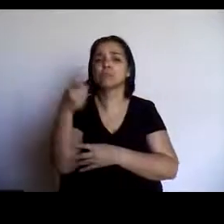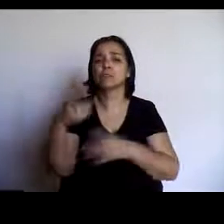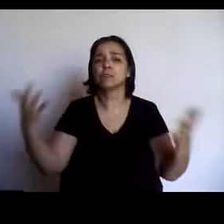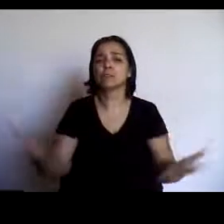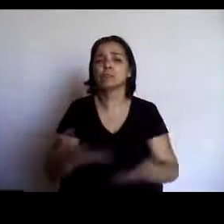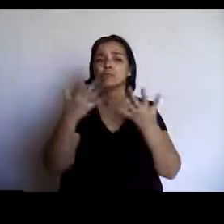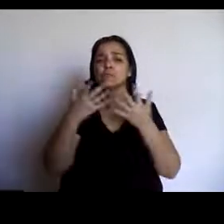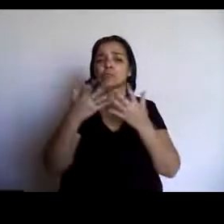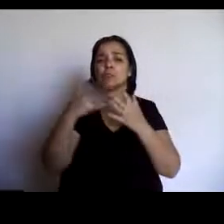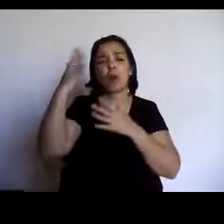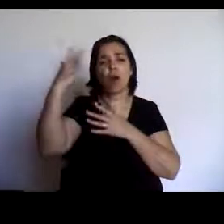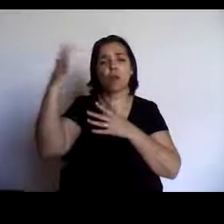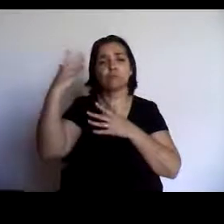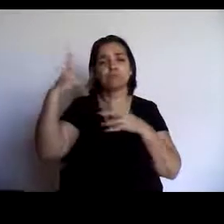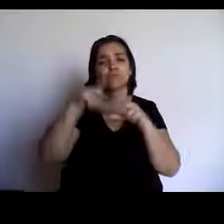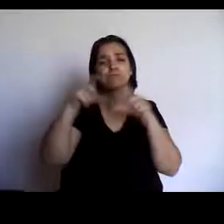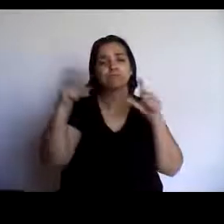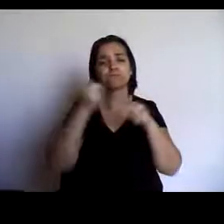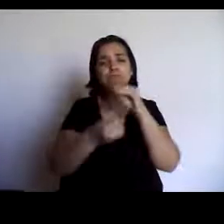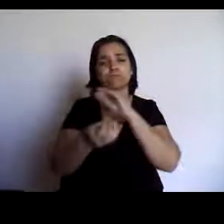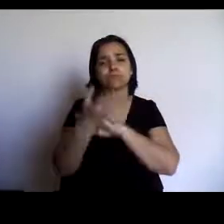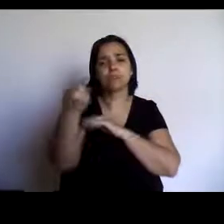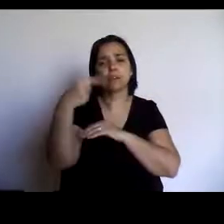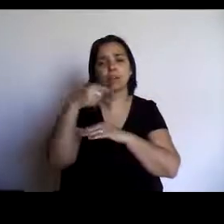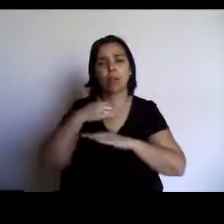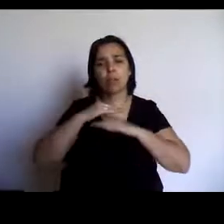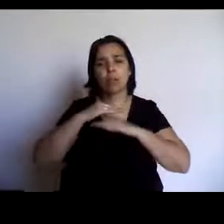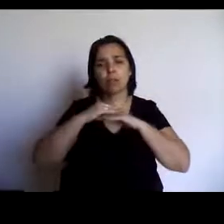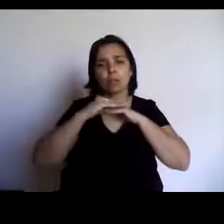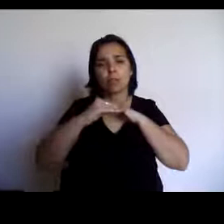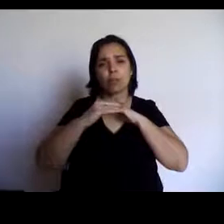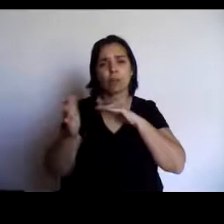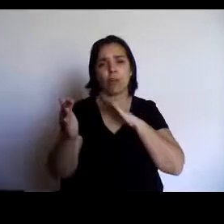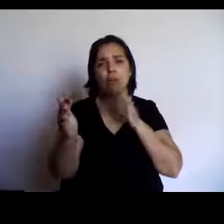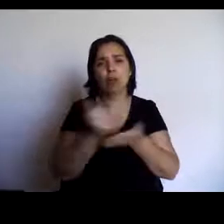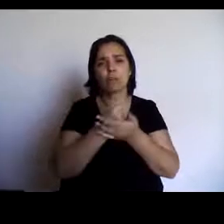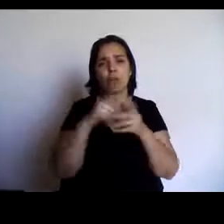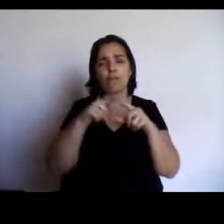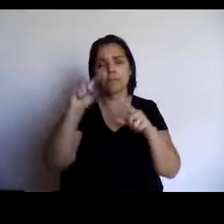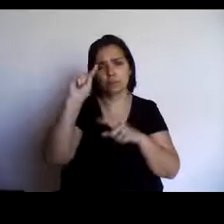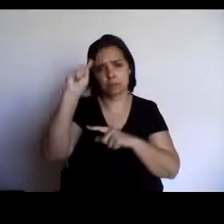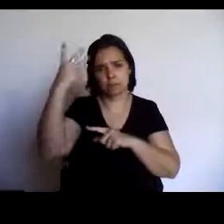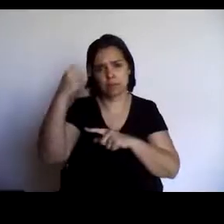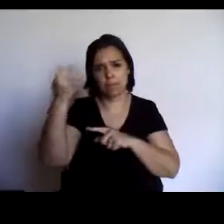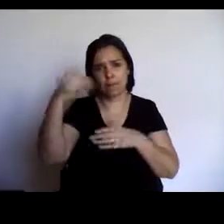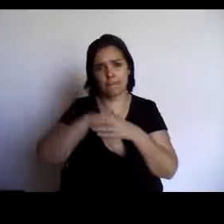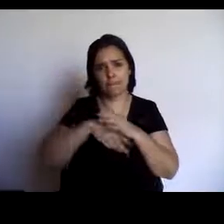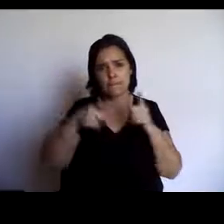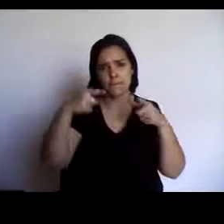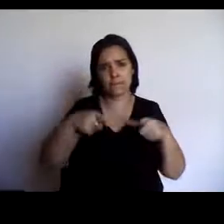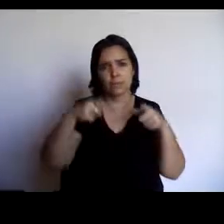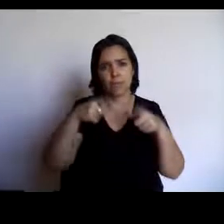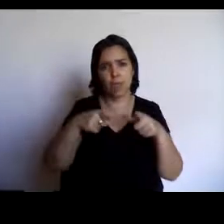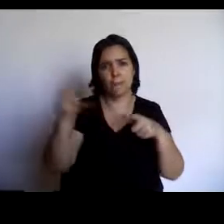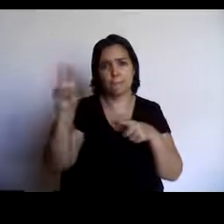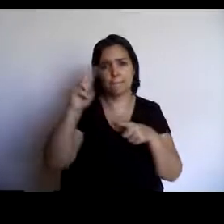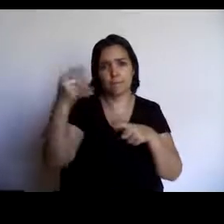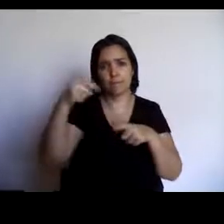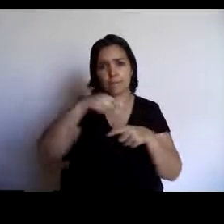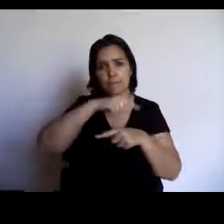espíritu emprendedor y favorecer la consolidación de nuevas ideas empresariales en el sector de la economía verde y circular.